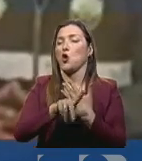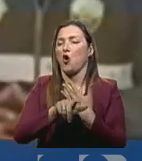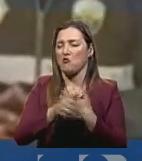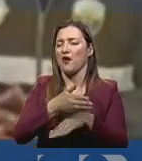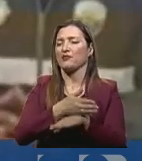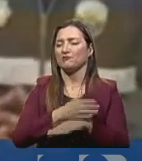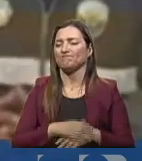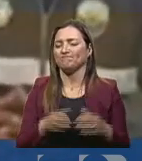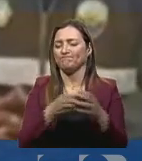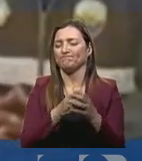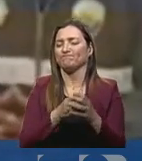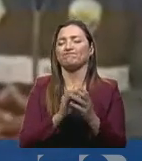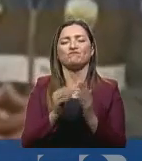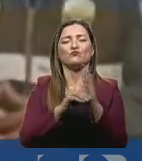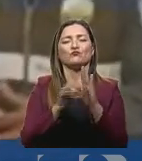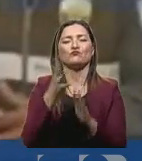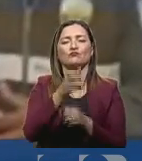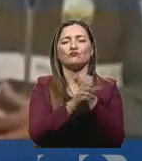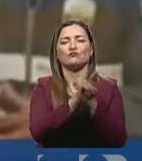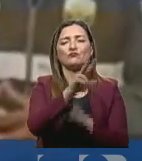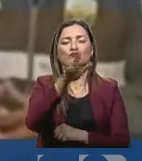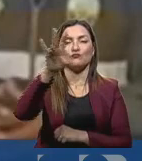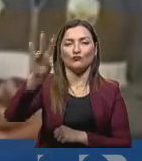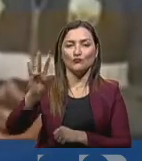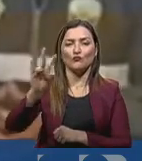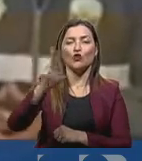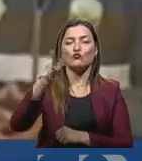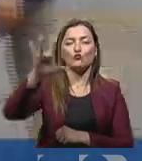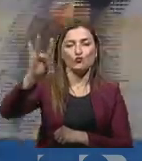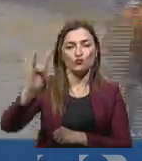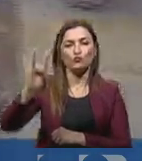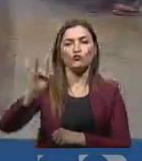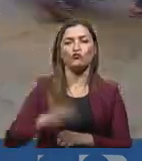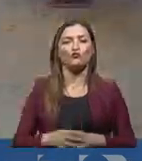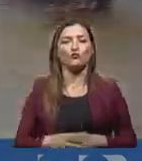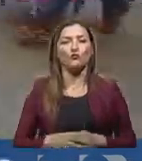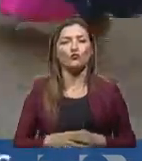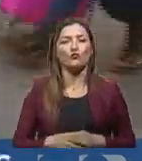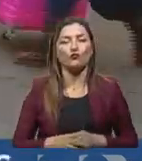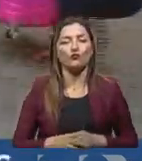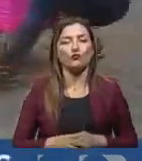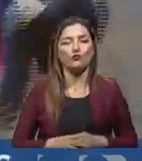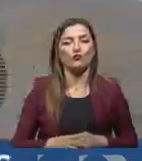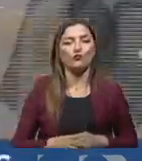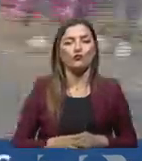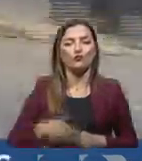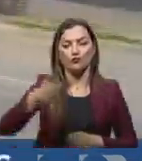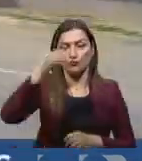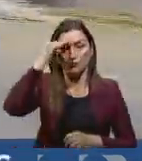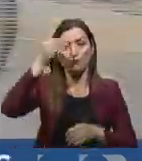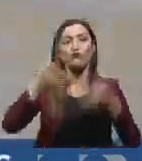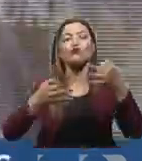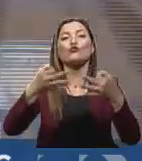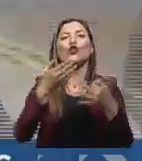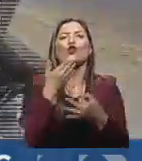asociación ilícita tanto en el año 2017-2018 según Oscar Figueroa oficial de la policía judicial